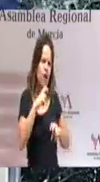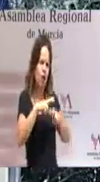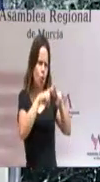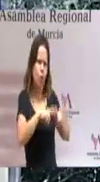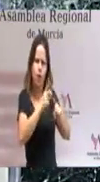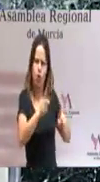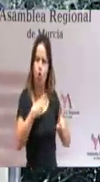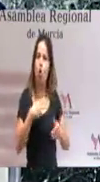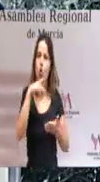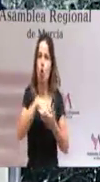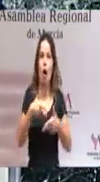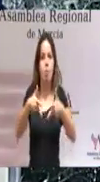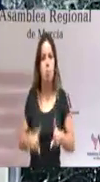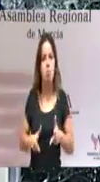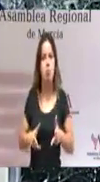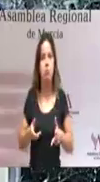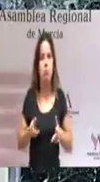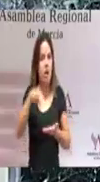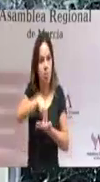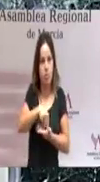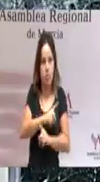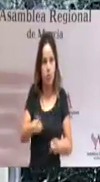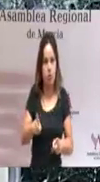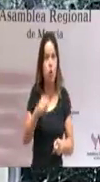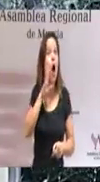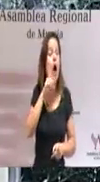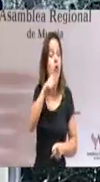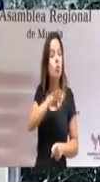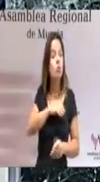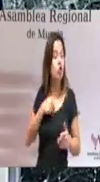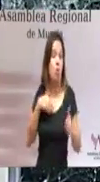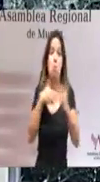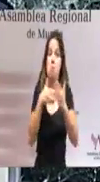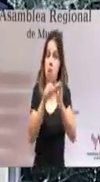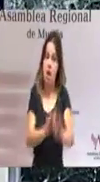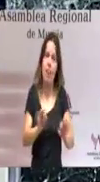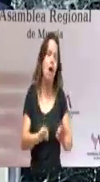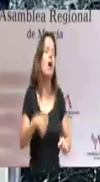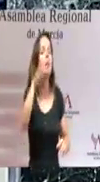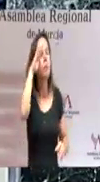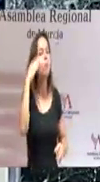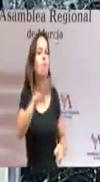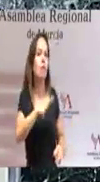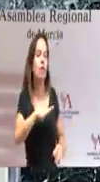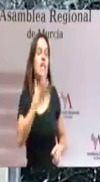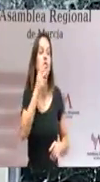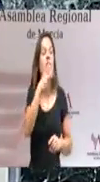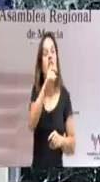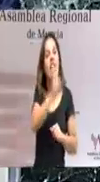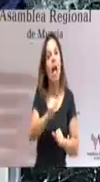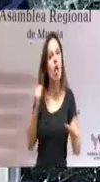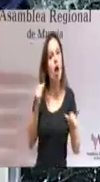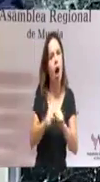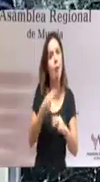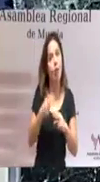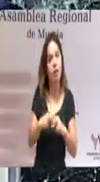estoy en la tribuna, ¿no? Cuando usted está en la tribuna, yo no le interrumpo. Usted, por favor, para llevar 20 años en política, silencio. Para llevar